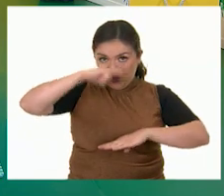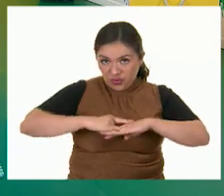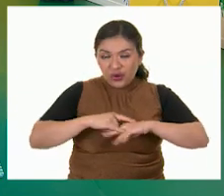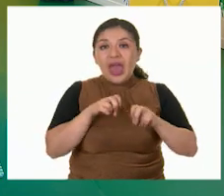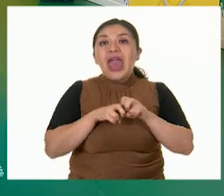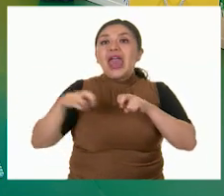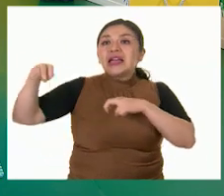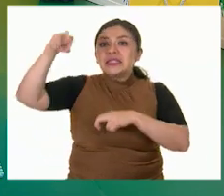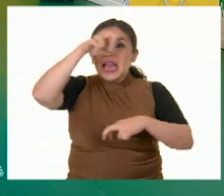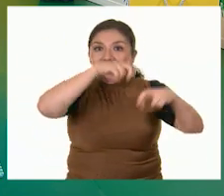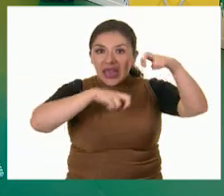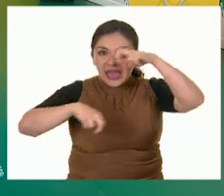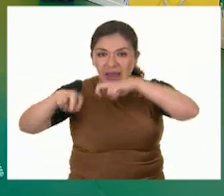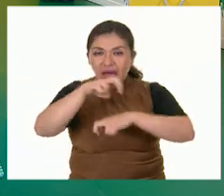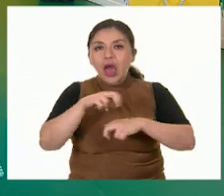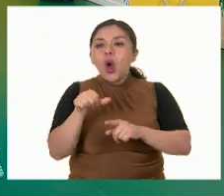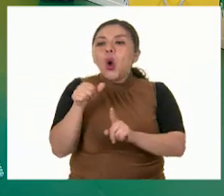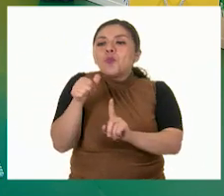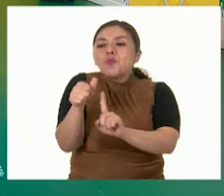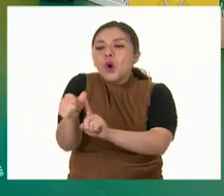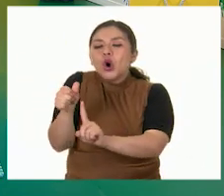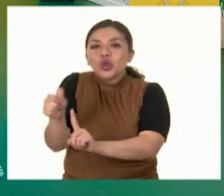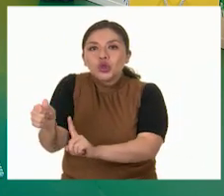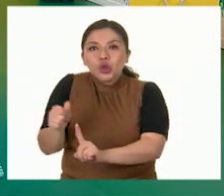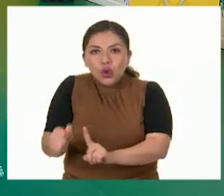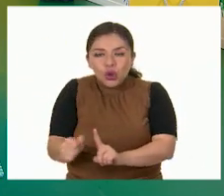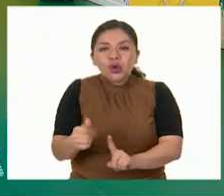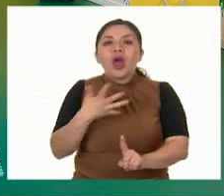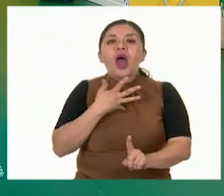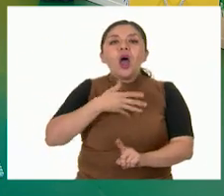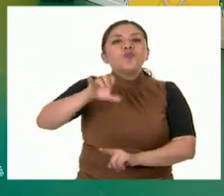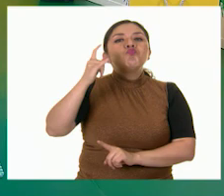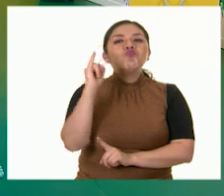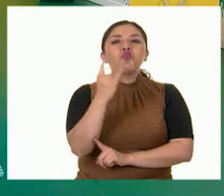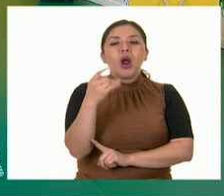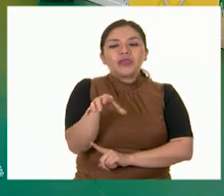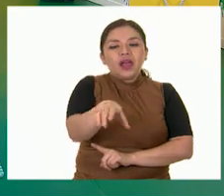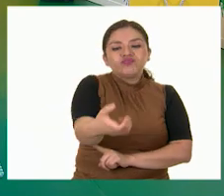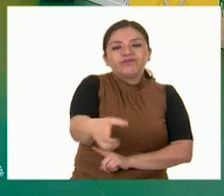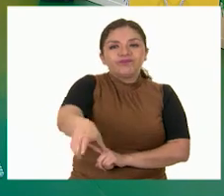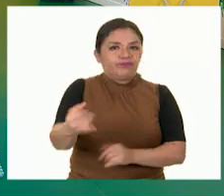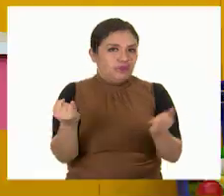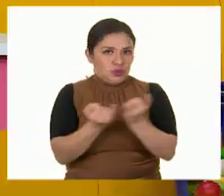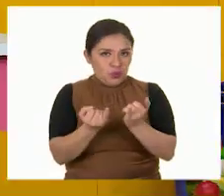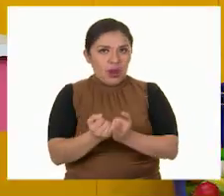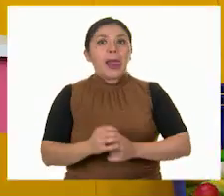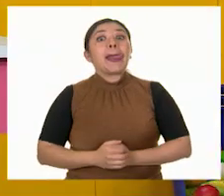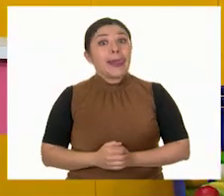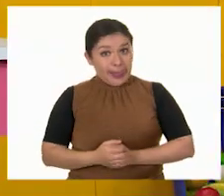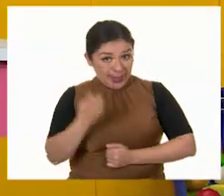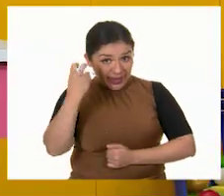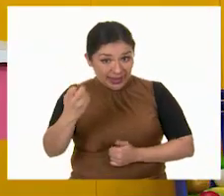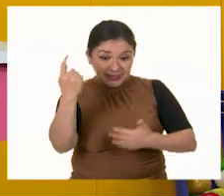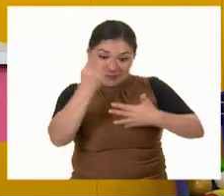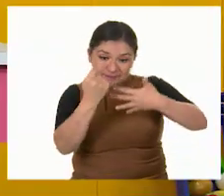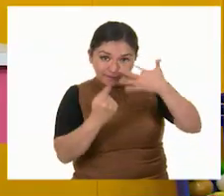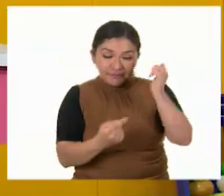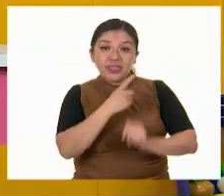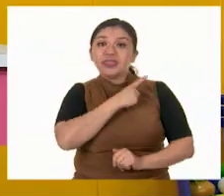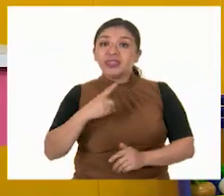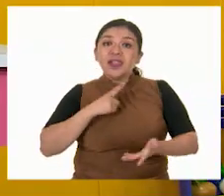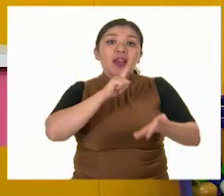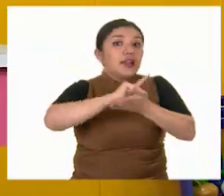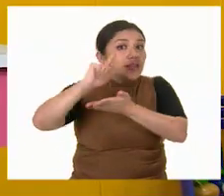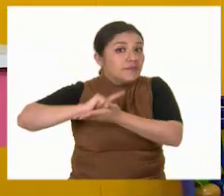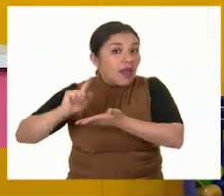los botones de este, y también pues, encontré perillas en las puertas. Muy bien. Todos esos lugares debemos